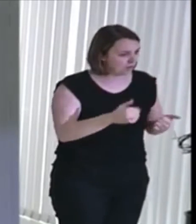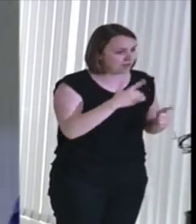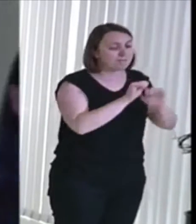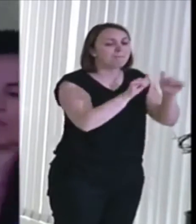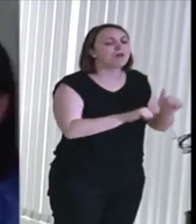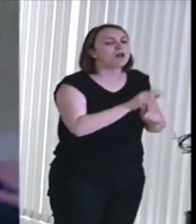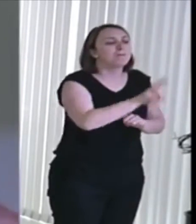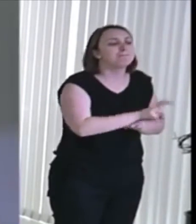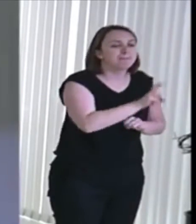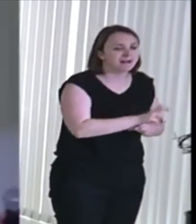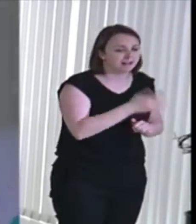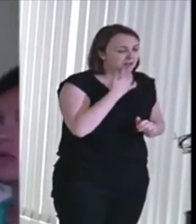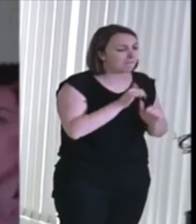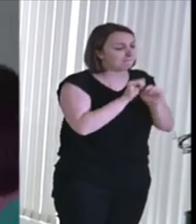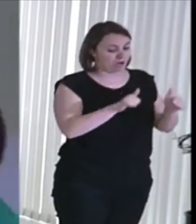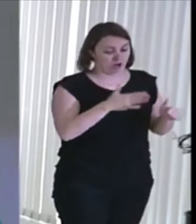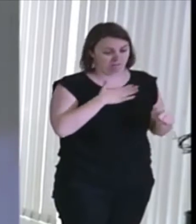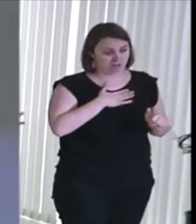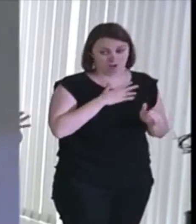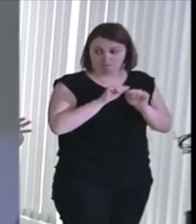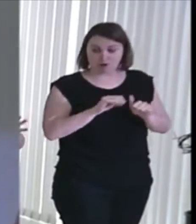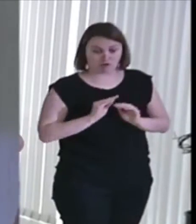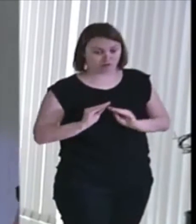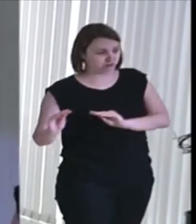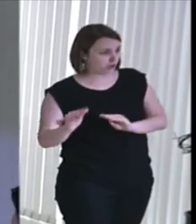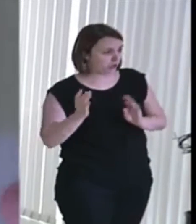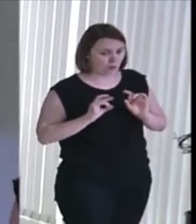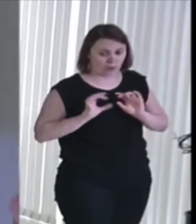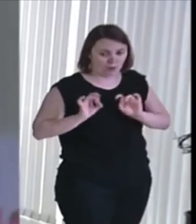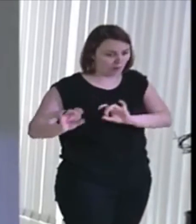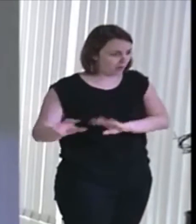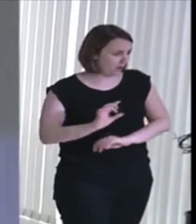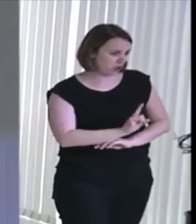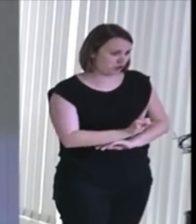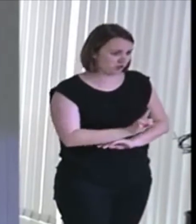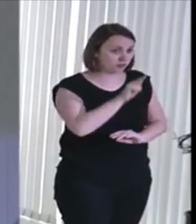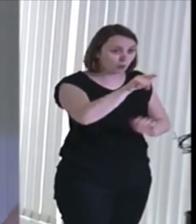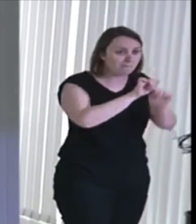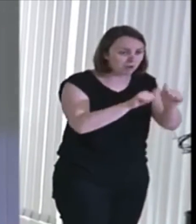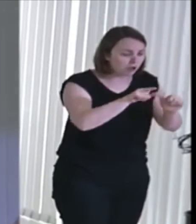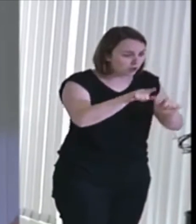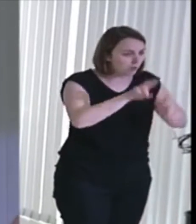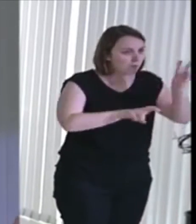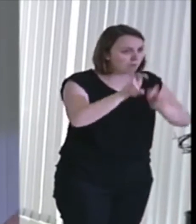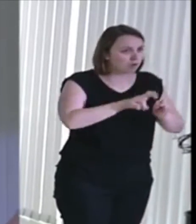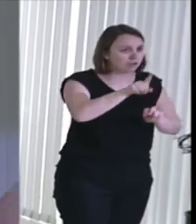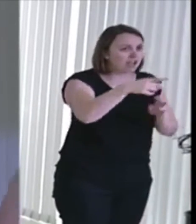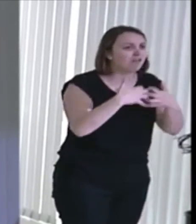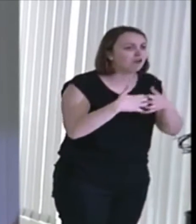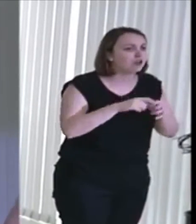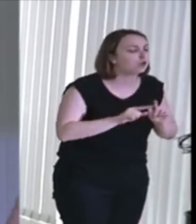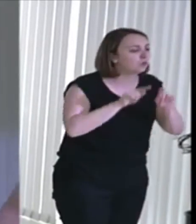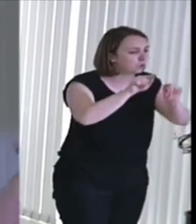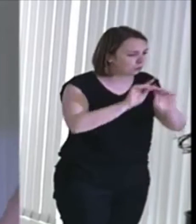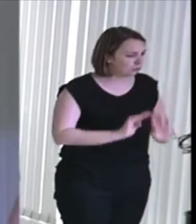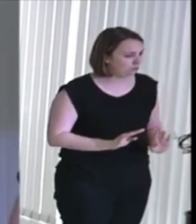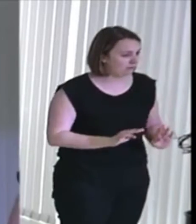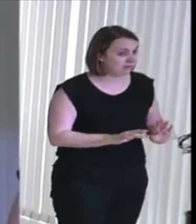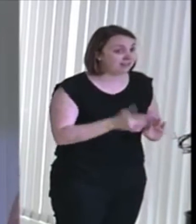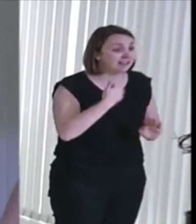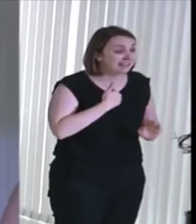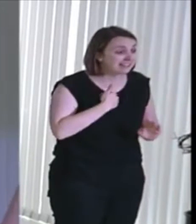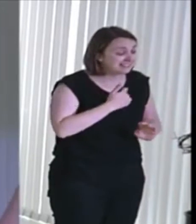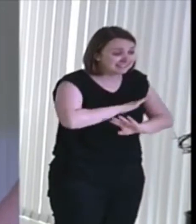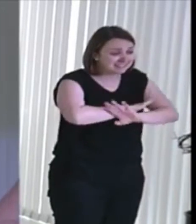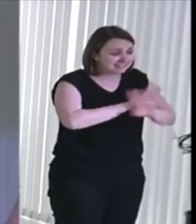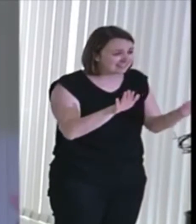válido, o sea, mi modelo no tiene nada que ver con el de ninguna de ellas. Tú tienes que buscar tu modelo, y qué es lo que te funciona a ti. Y eso, al final, es donde está